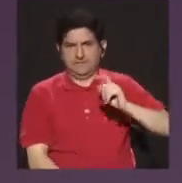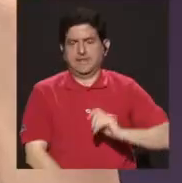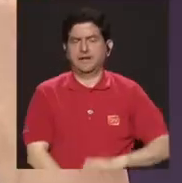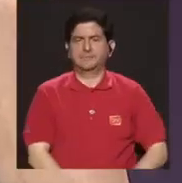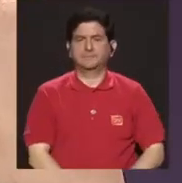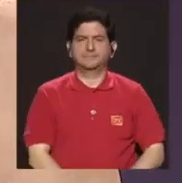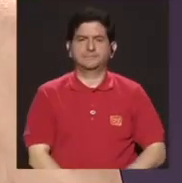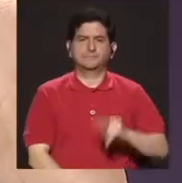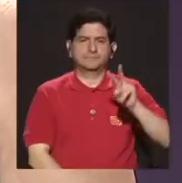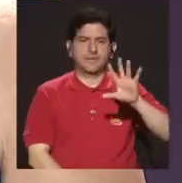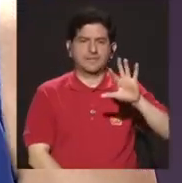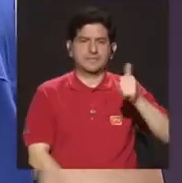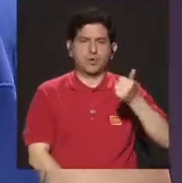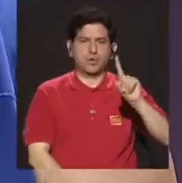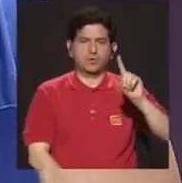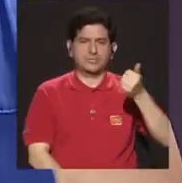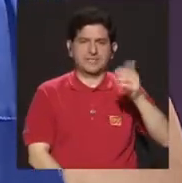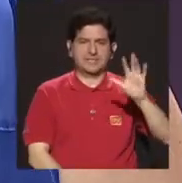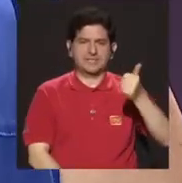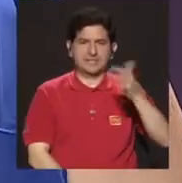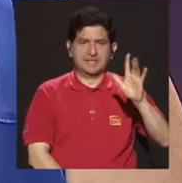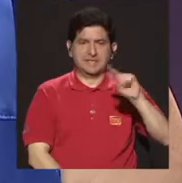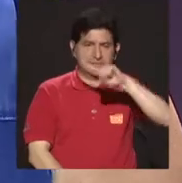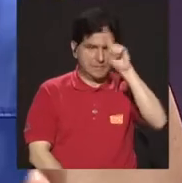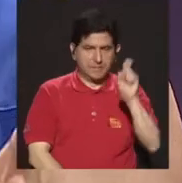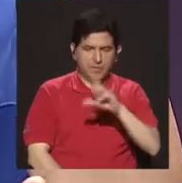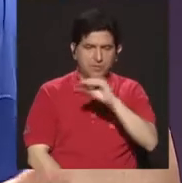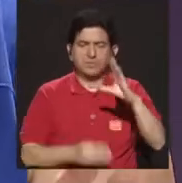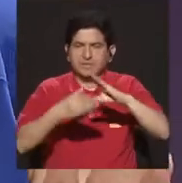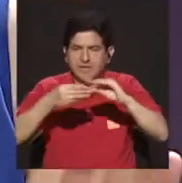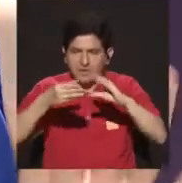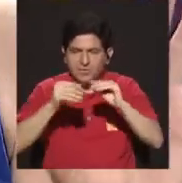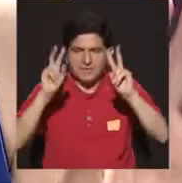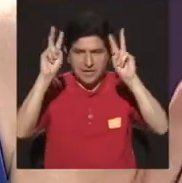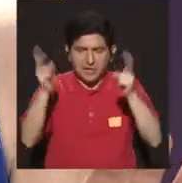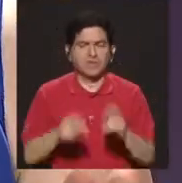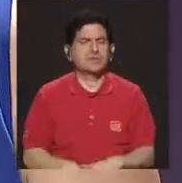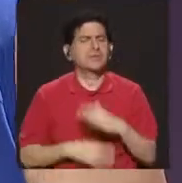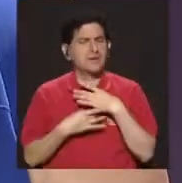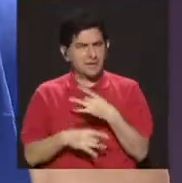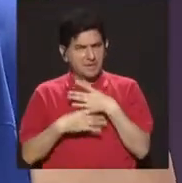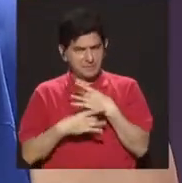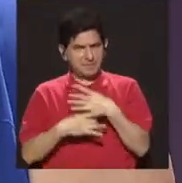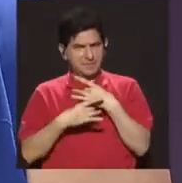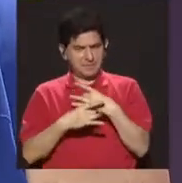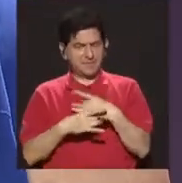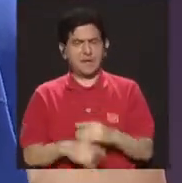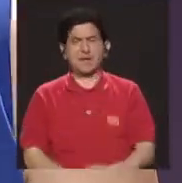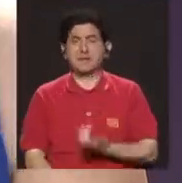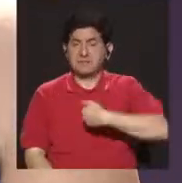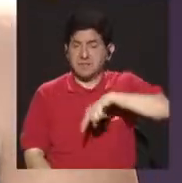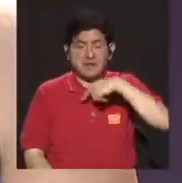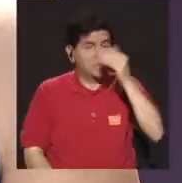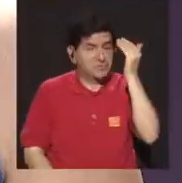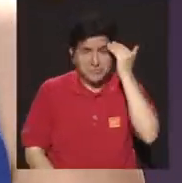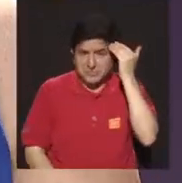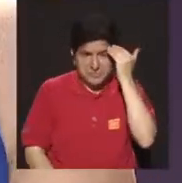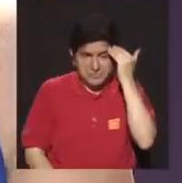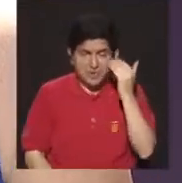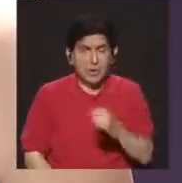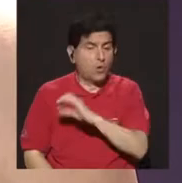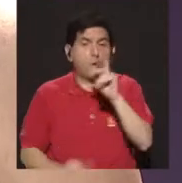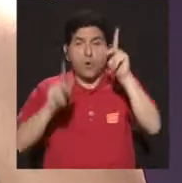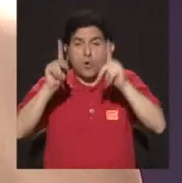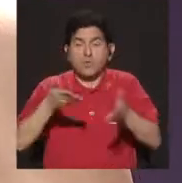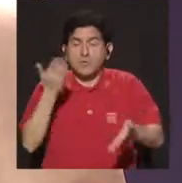bien 25 11 15 15 para sus preguntas y comentarios sobre este tema tan interesante de verdad el que sabemos poco y creo que a más de una